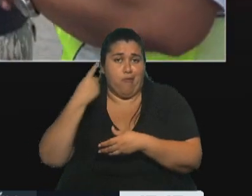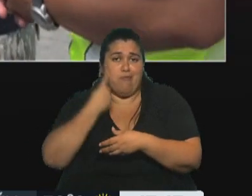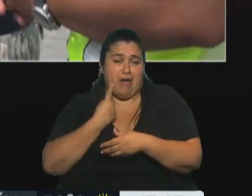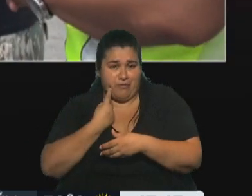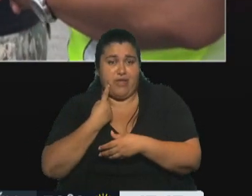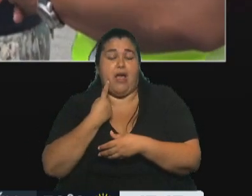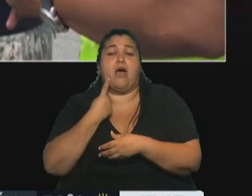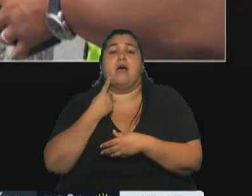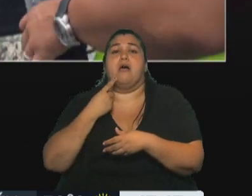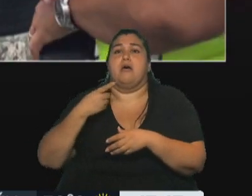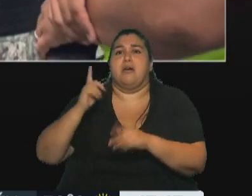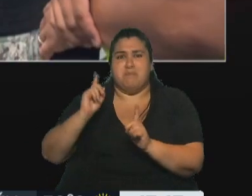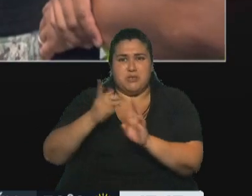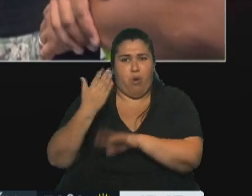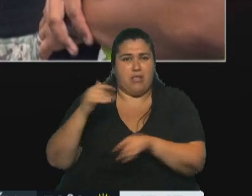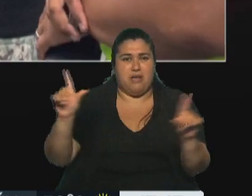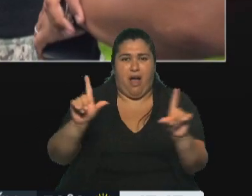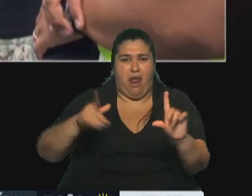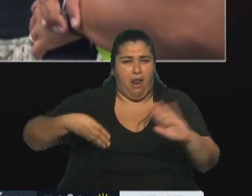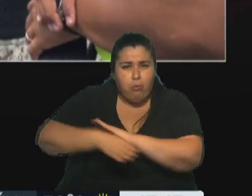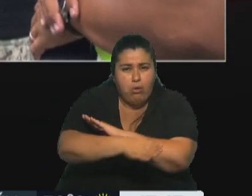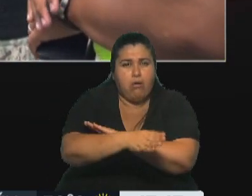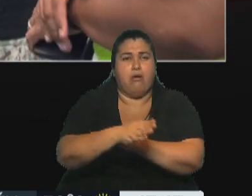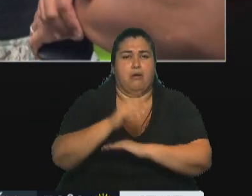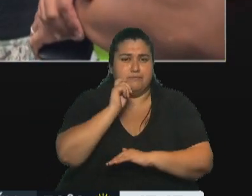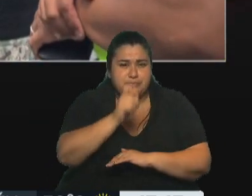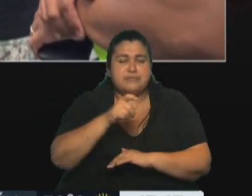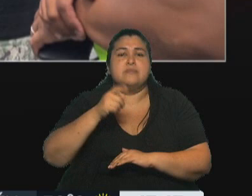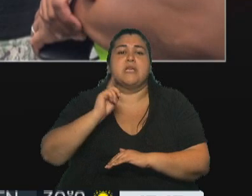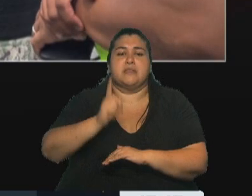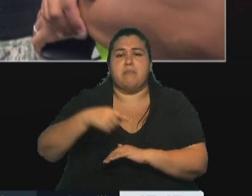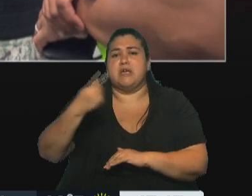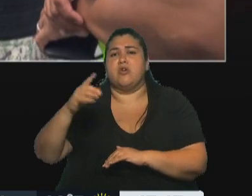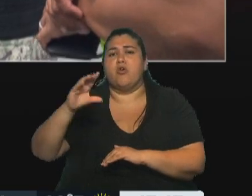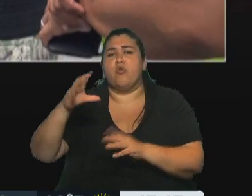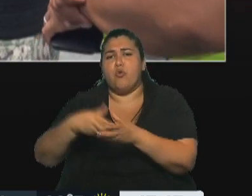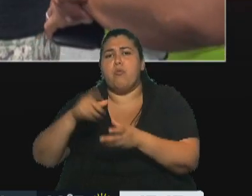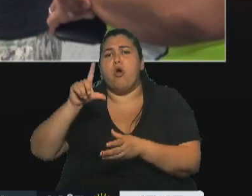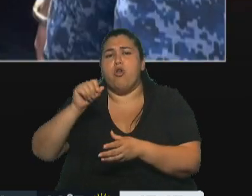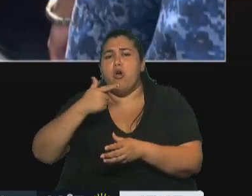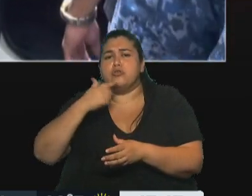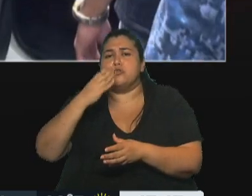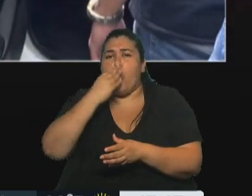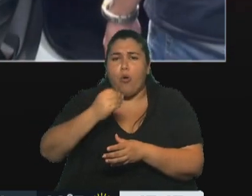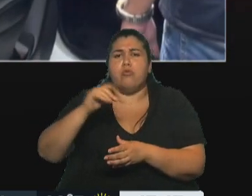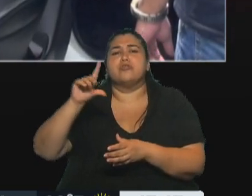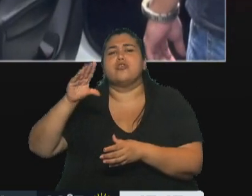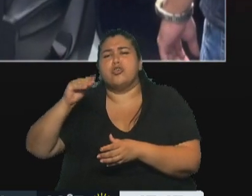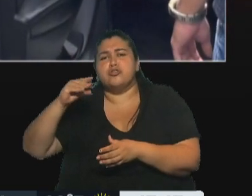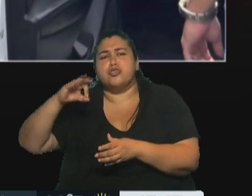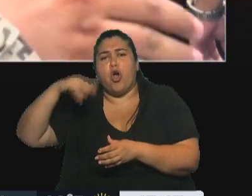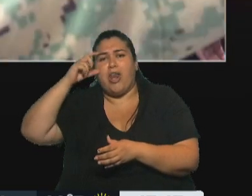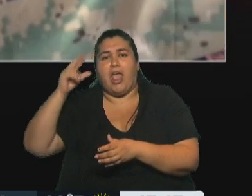tomaron el canal y otras dos bandas importantes que son los choneros y los lobos. Esas tres